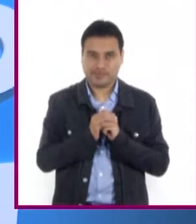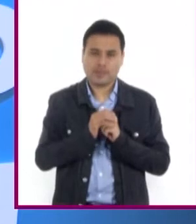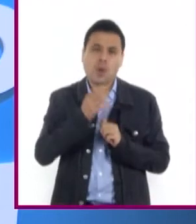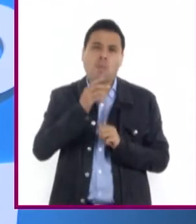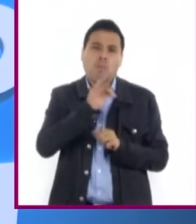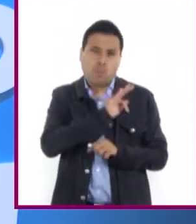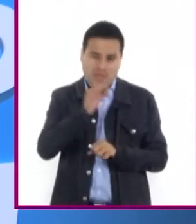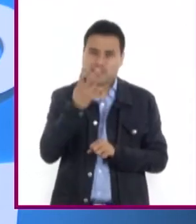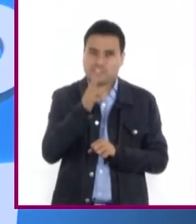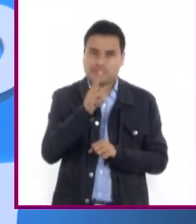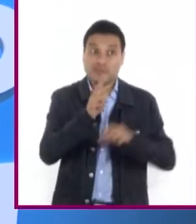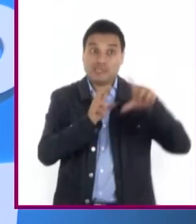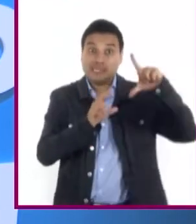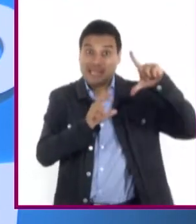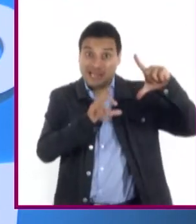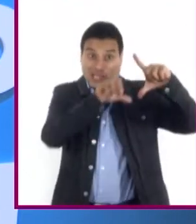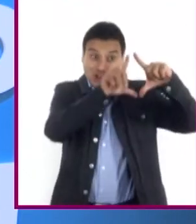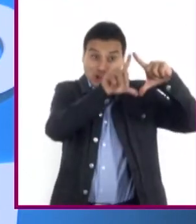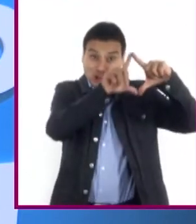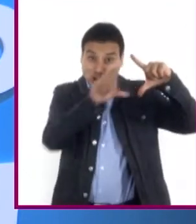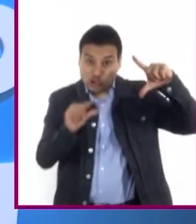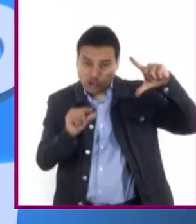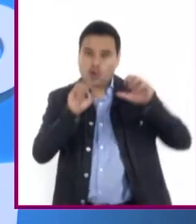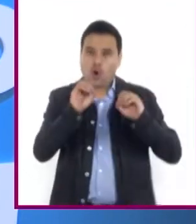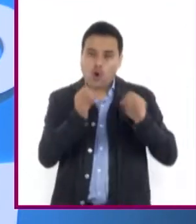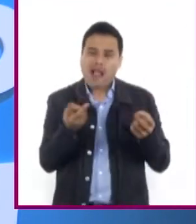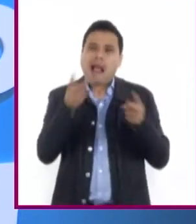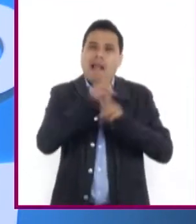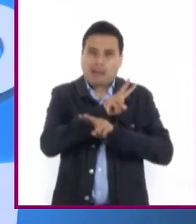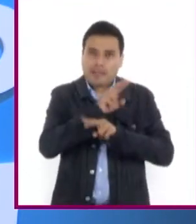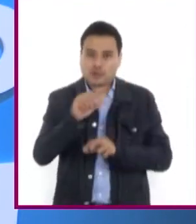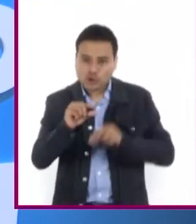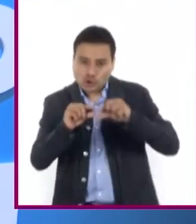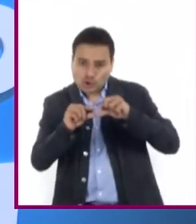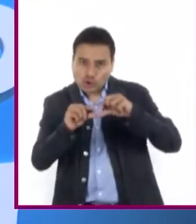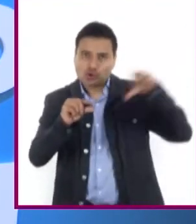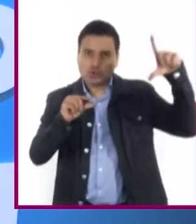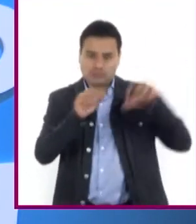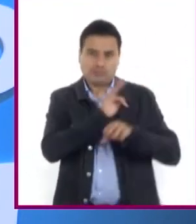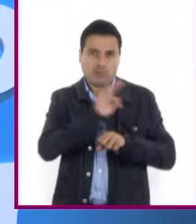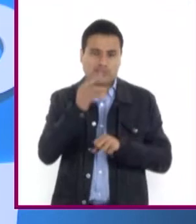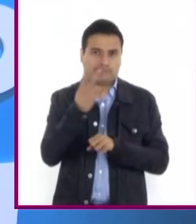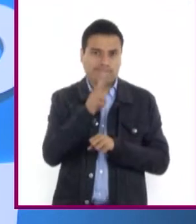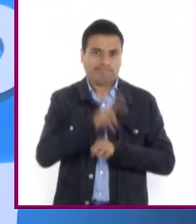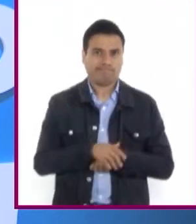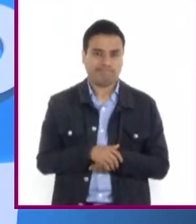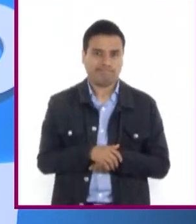mayor o menor, es decir, una figura más grande o más pequeña que la figura original.